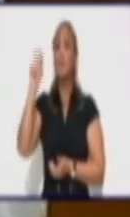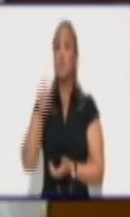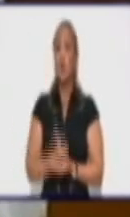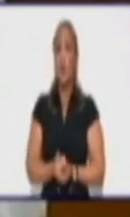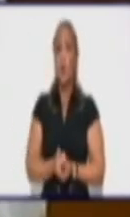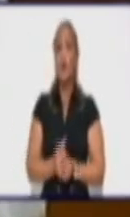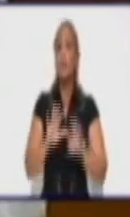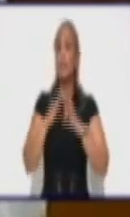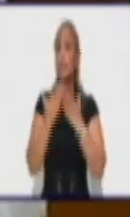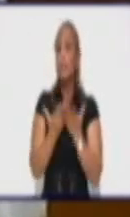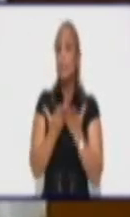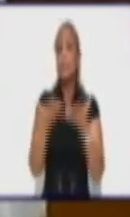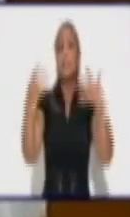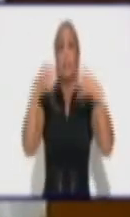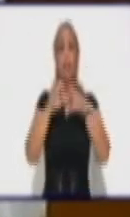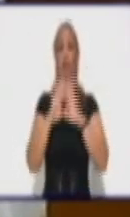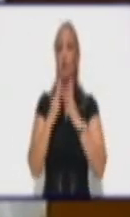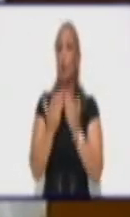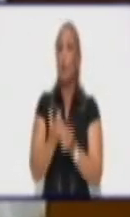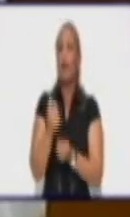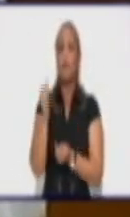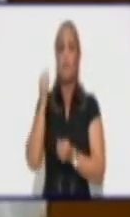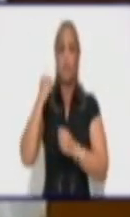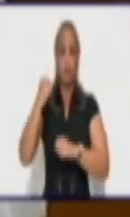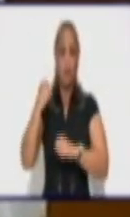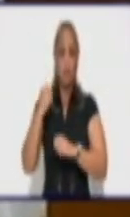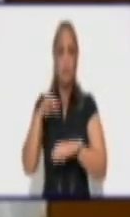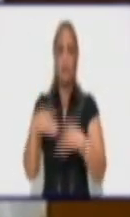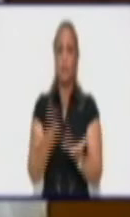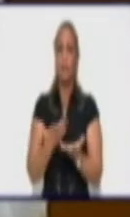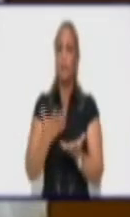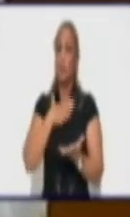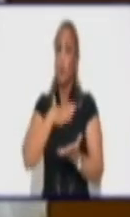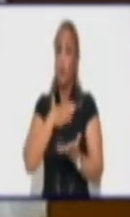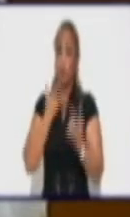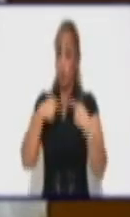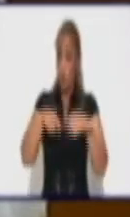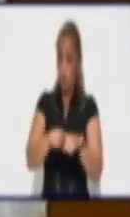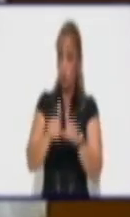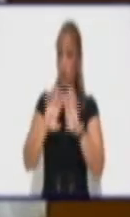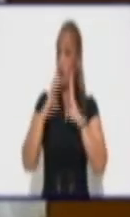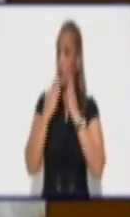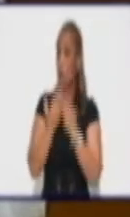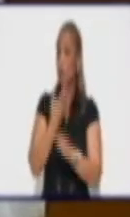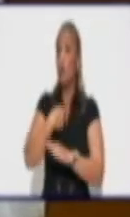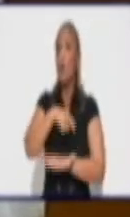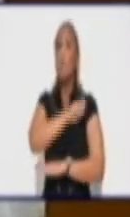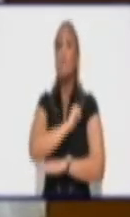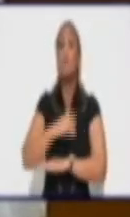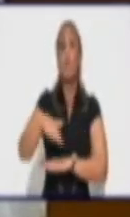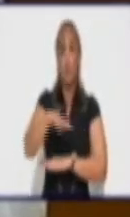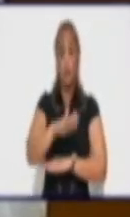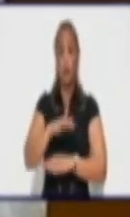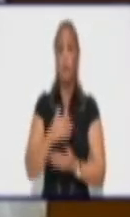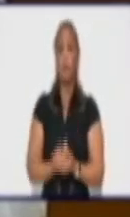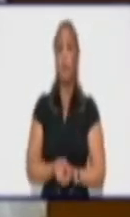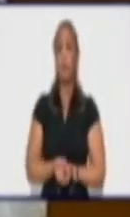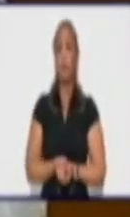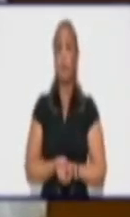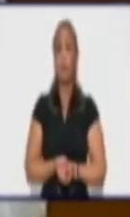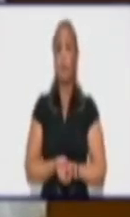y la unidad de nuestro pueblo y quiero entonces no dejar duda